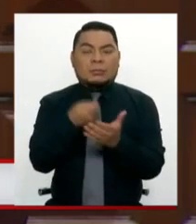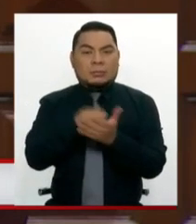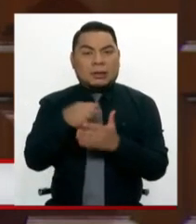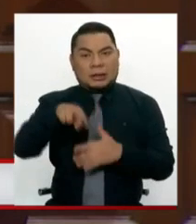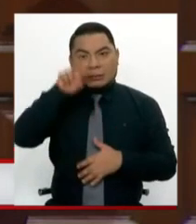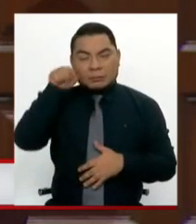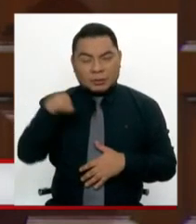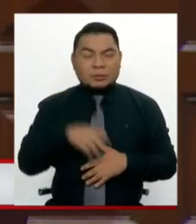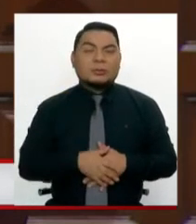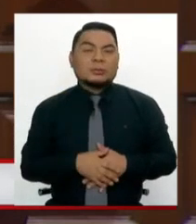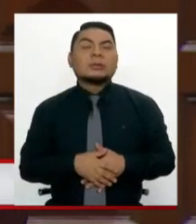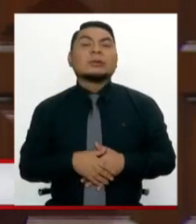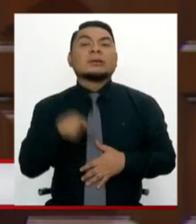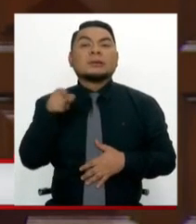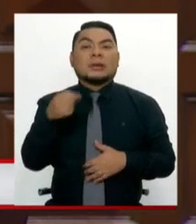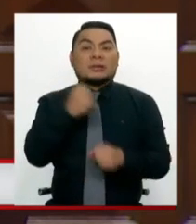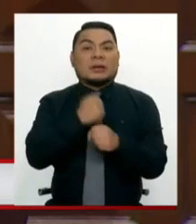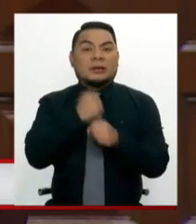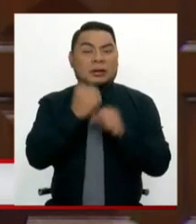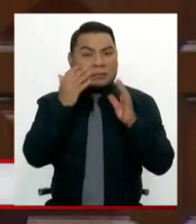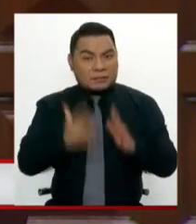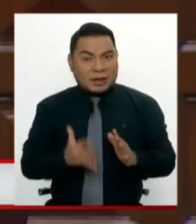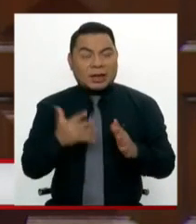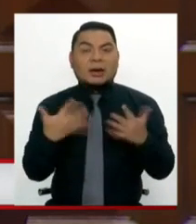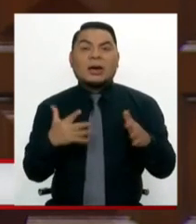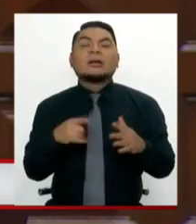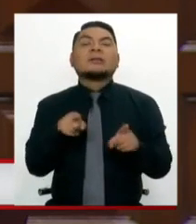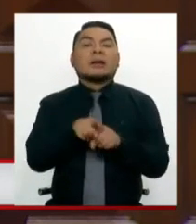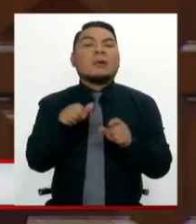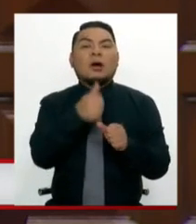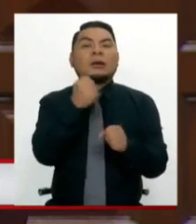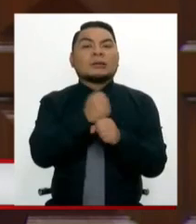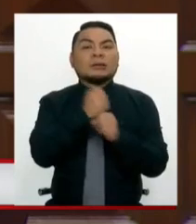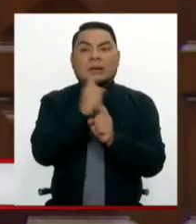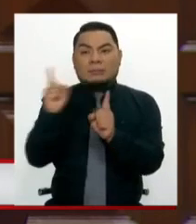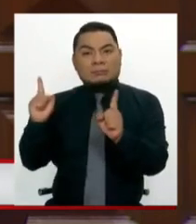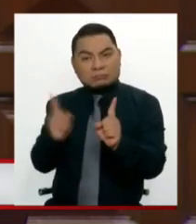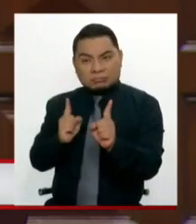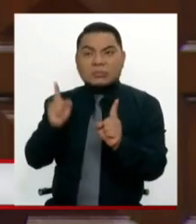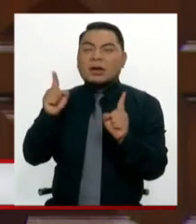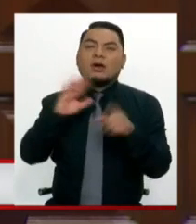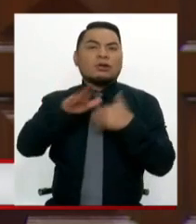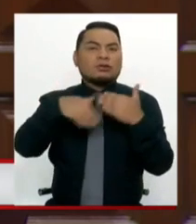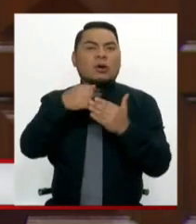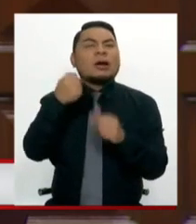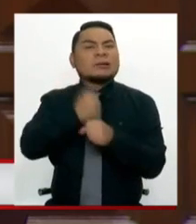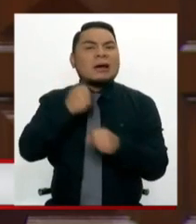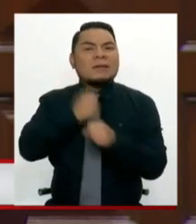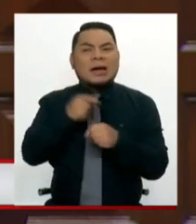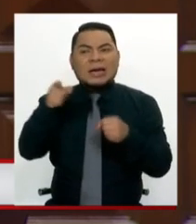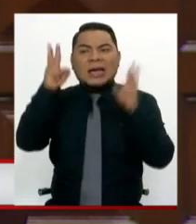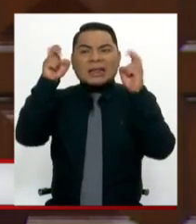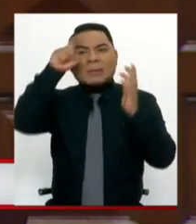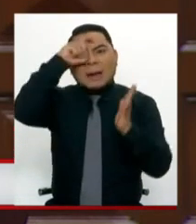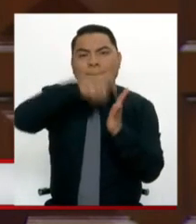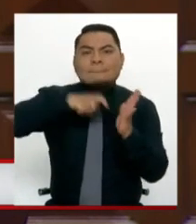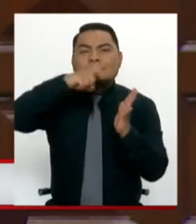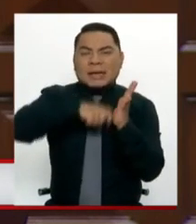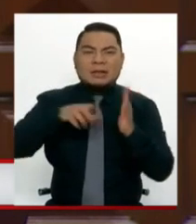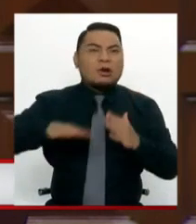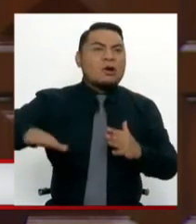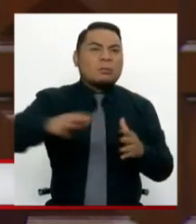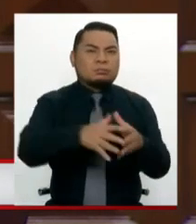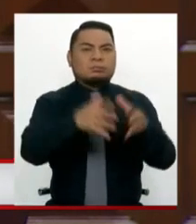Nacional, contando con los trabajadores directos, indirectos y vinculados a la actividad minera. En